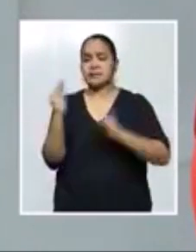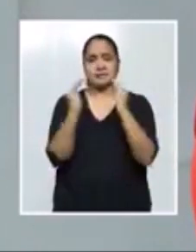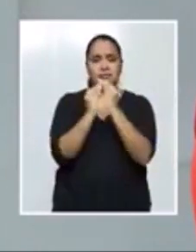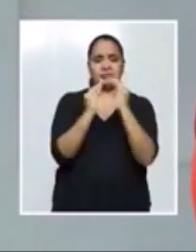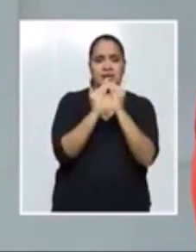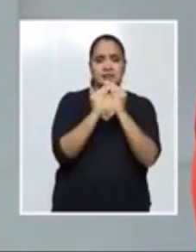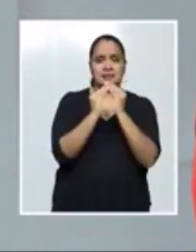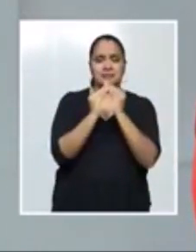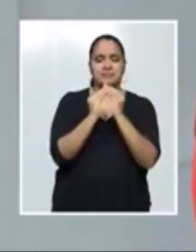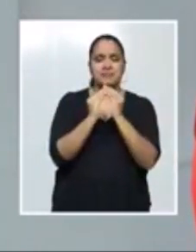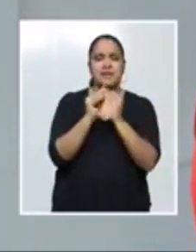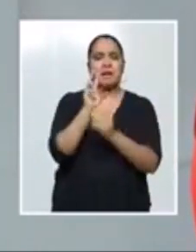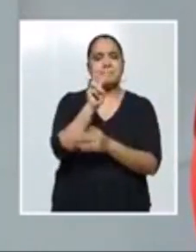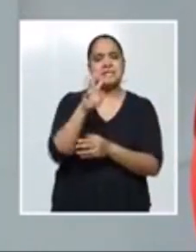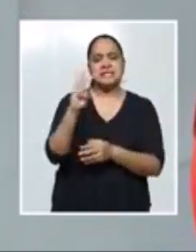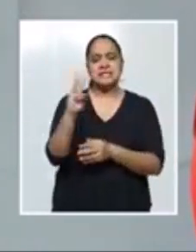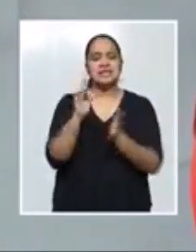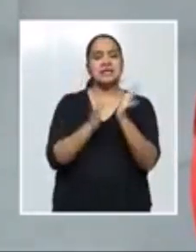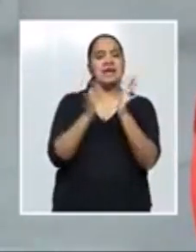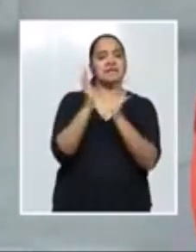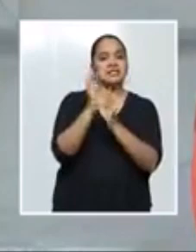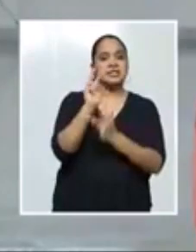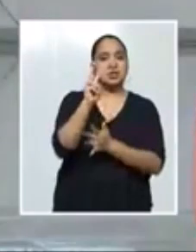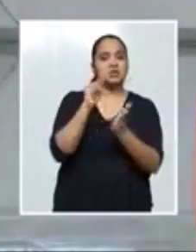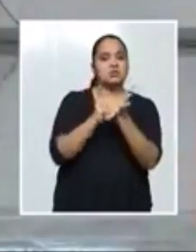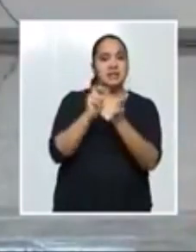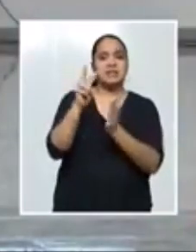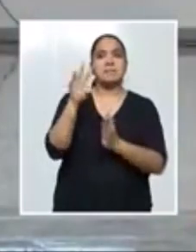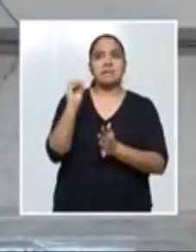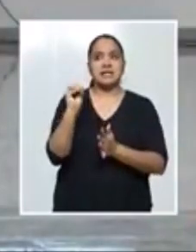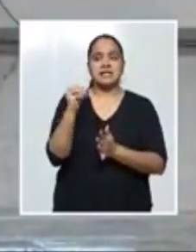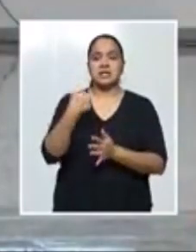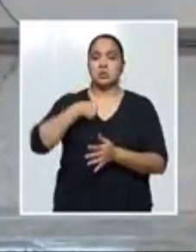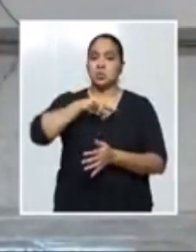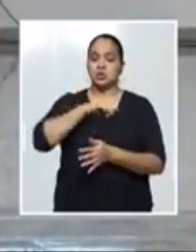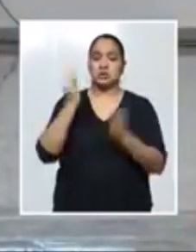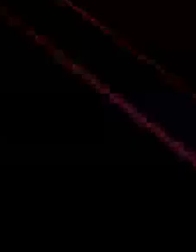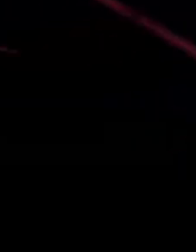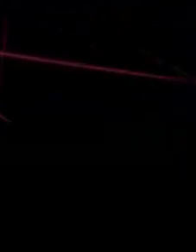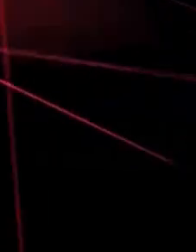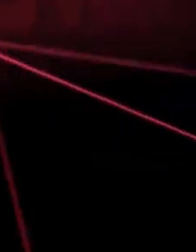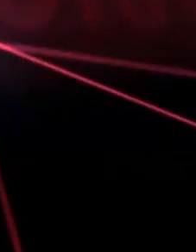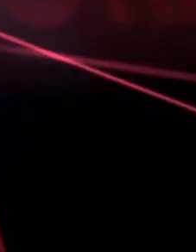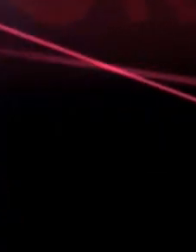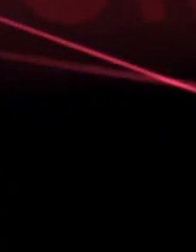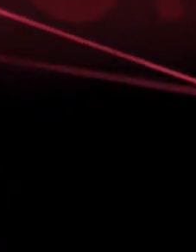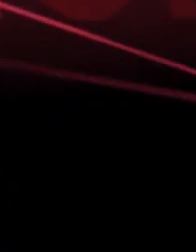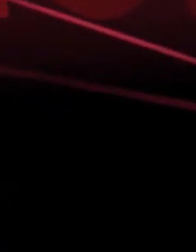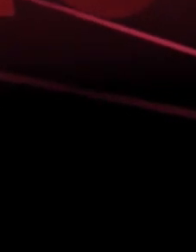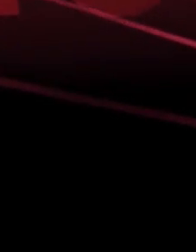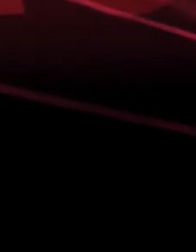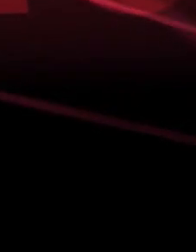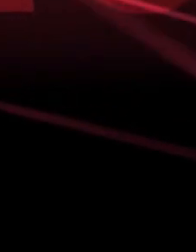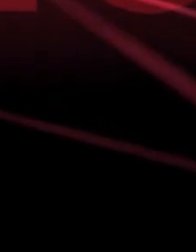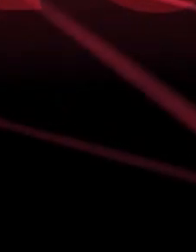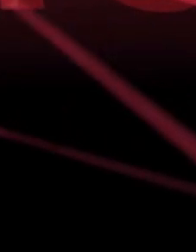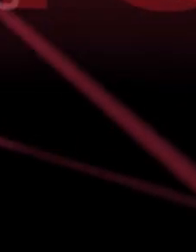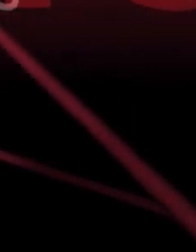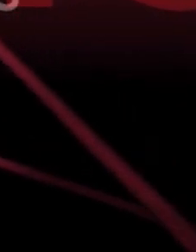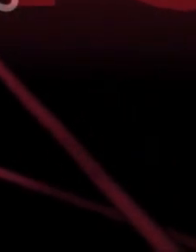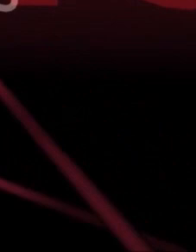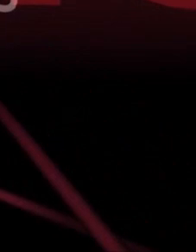ocotal 26 de abril del 2020 nuestro compromiso servir y proteger a última